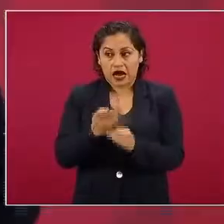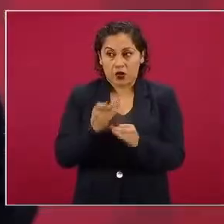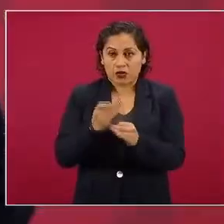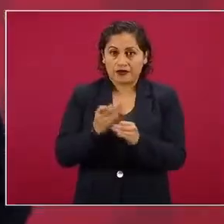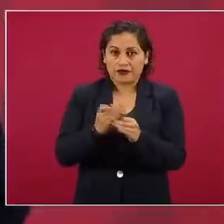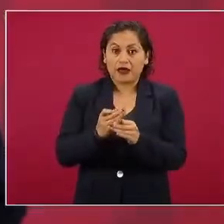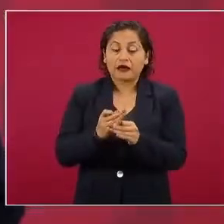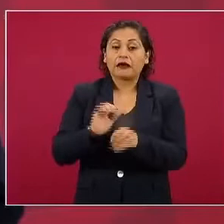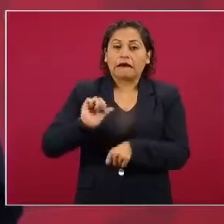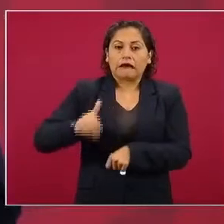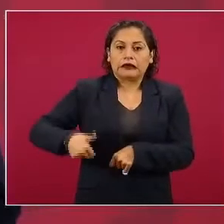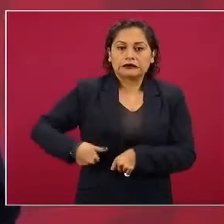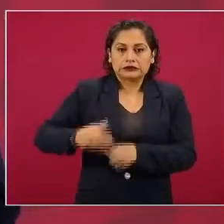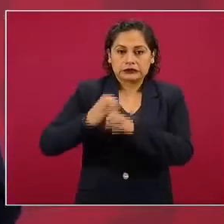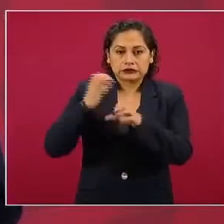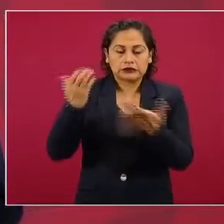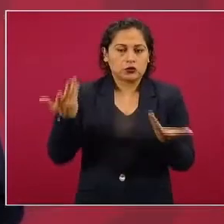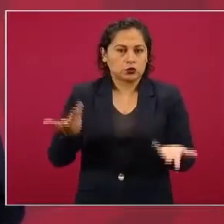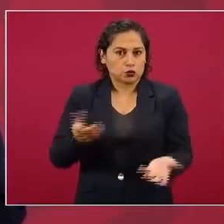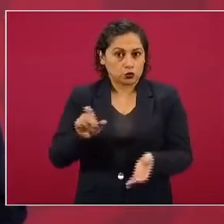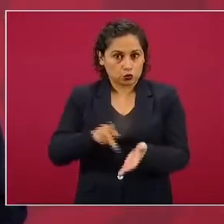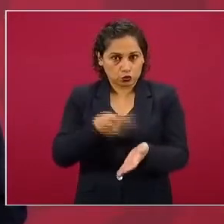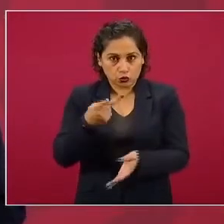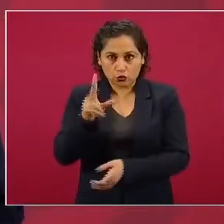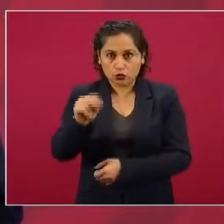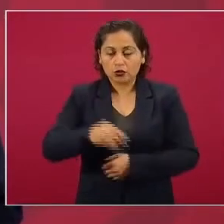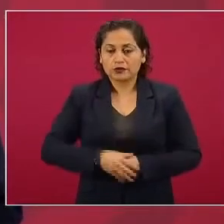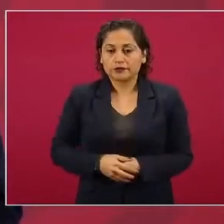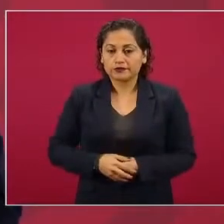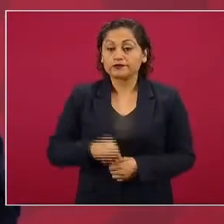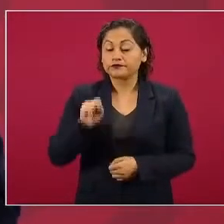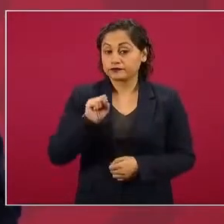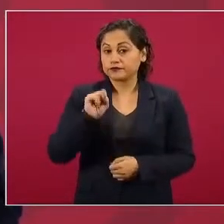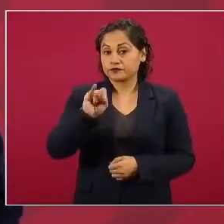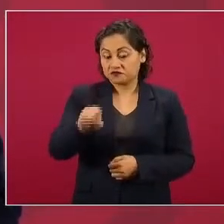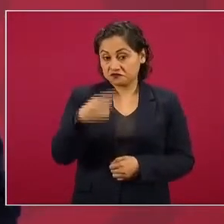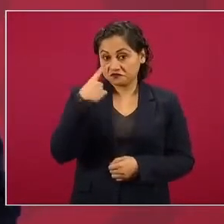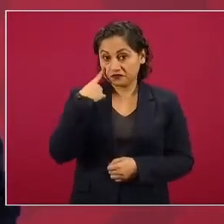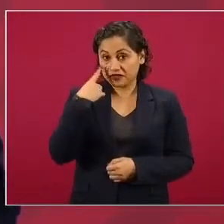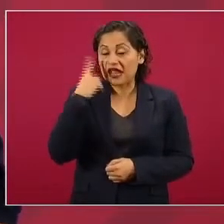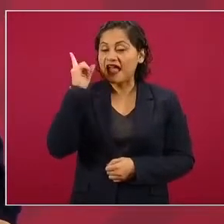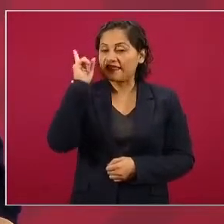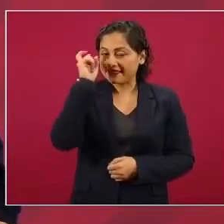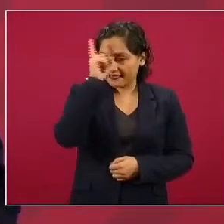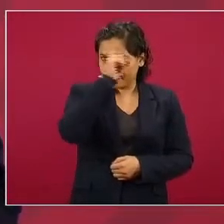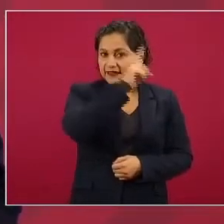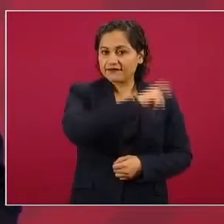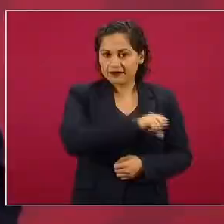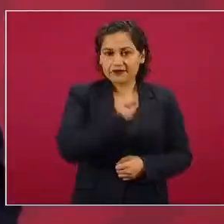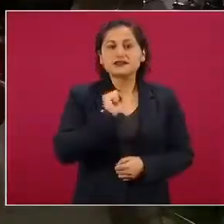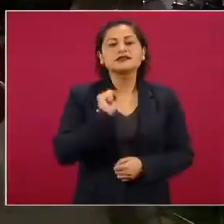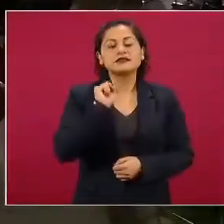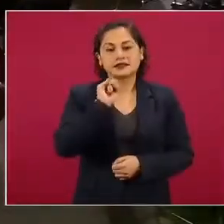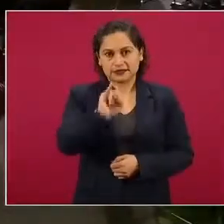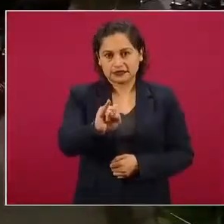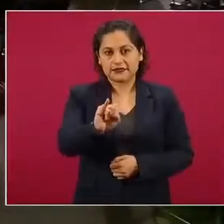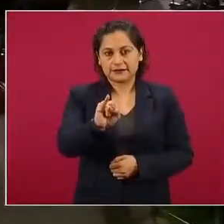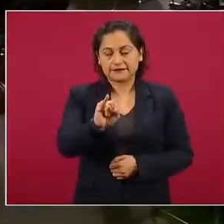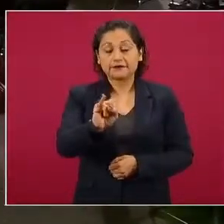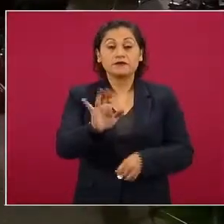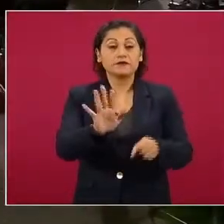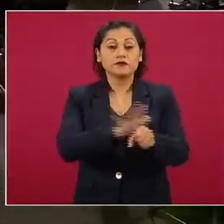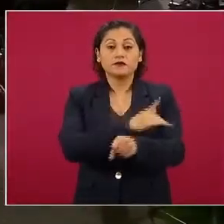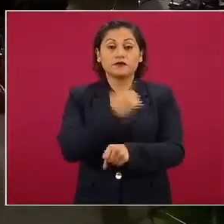Hay dificultad y es difícil en tanto no se tenga